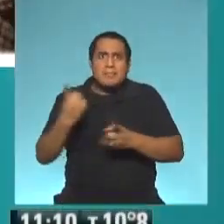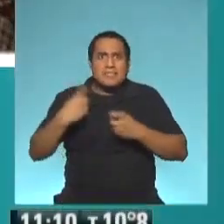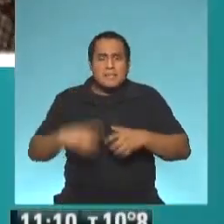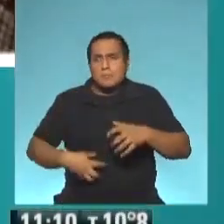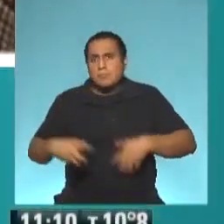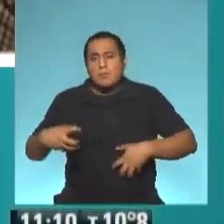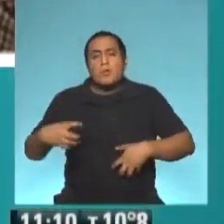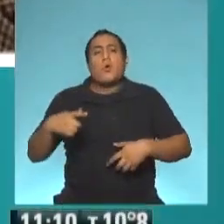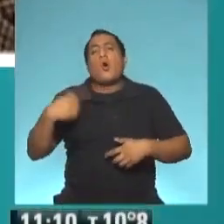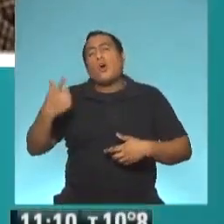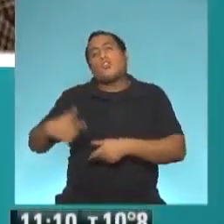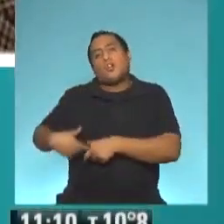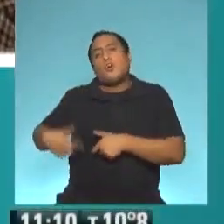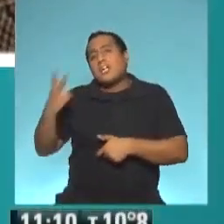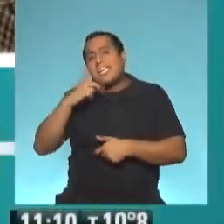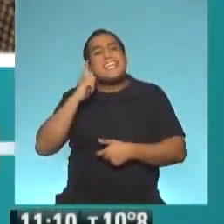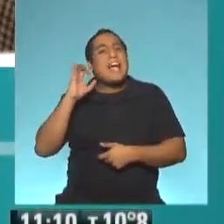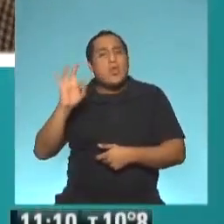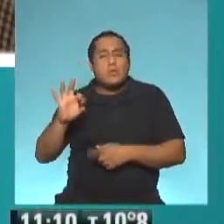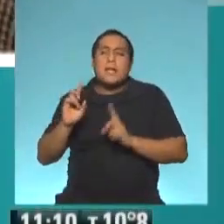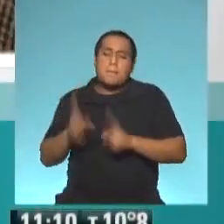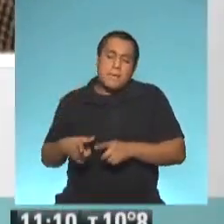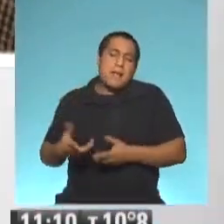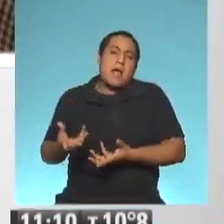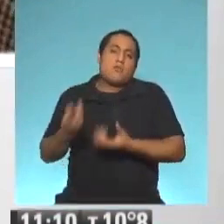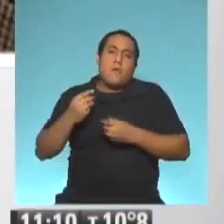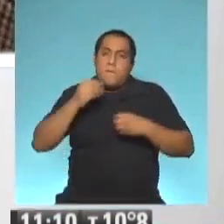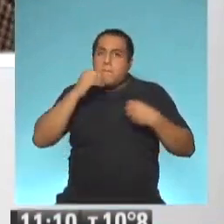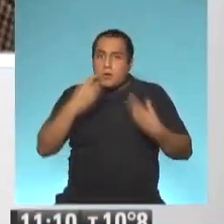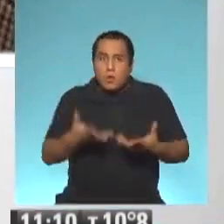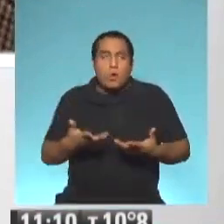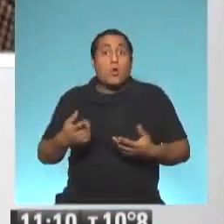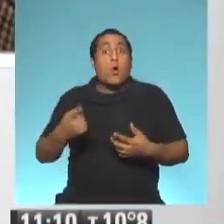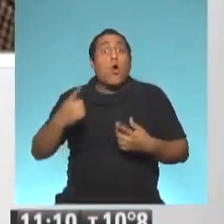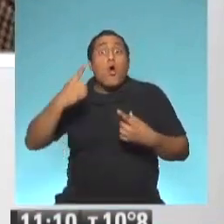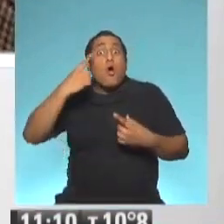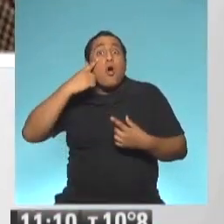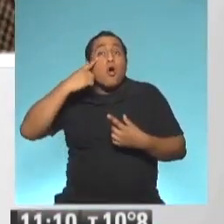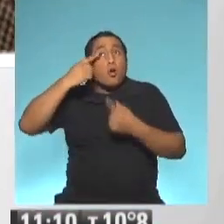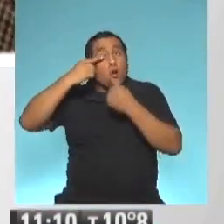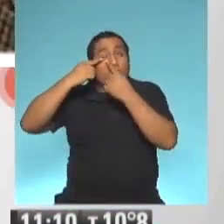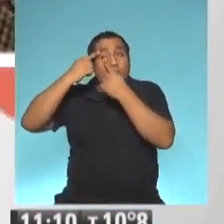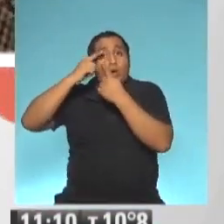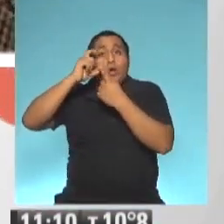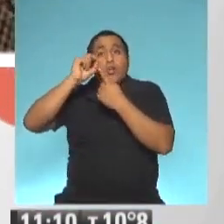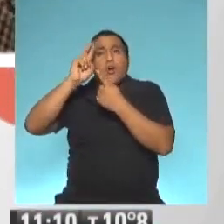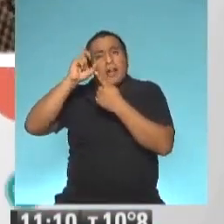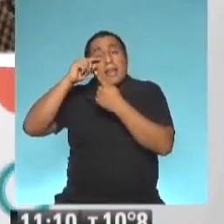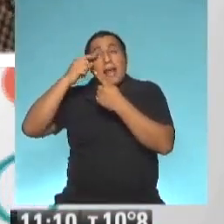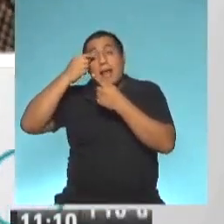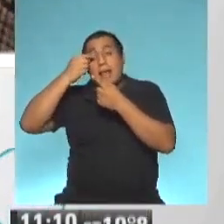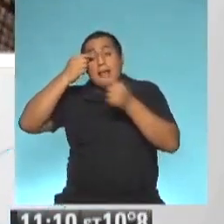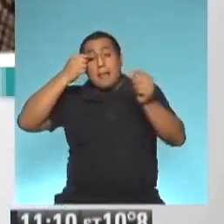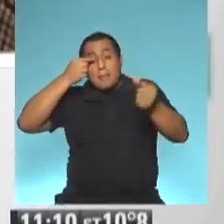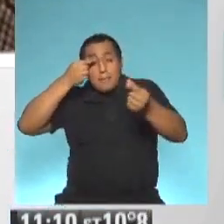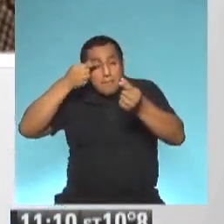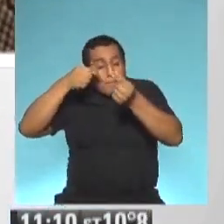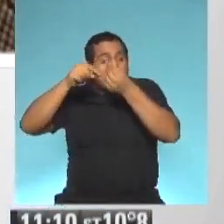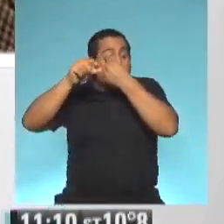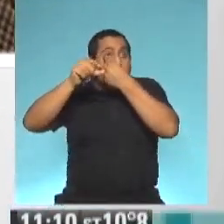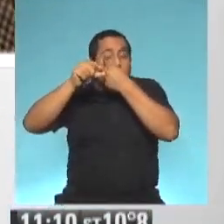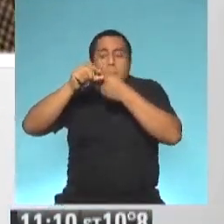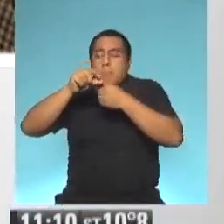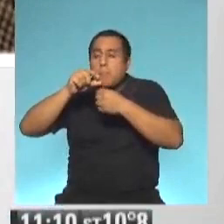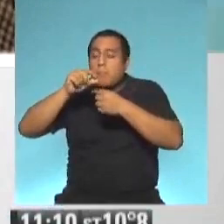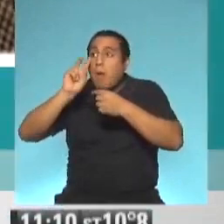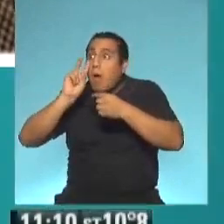un trasplante hepático que mejora la calidad de vida, un trasplante de córnea que devuelve la posibilidad de ver. O sea, es muy